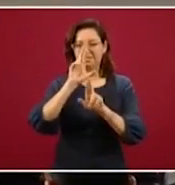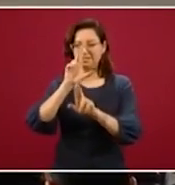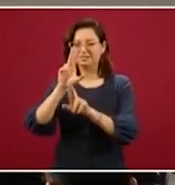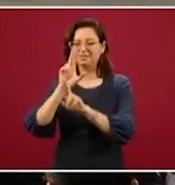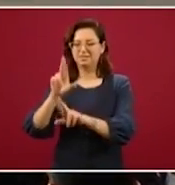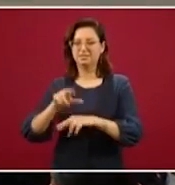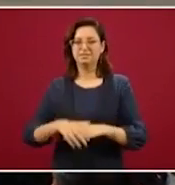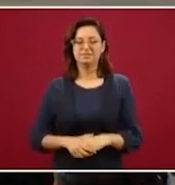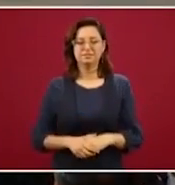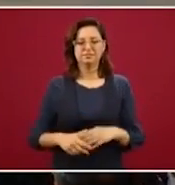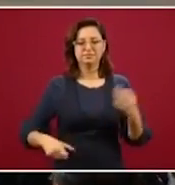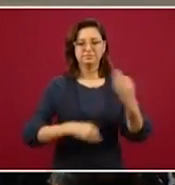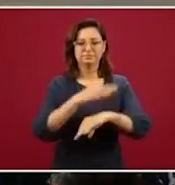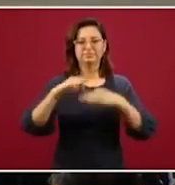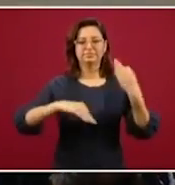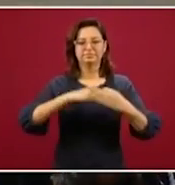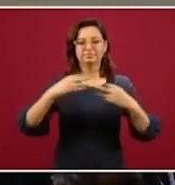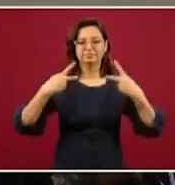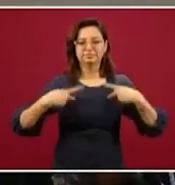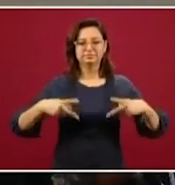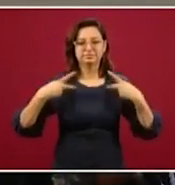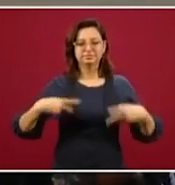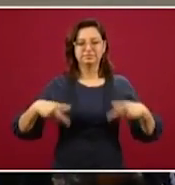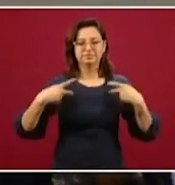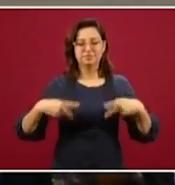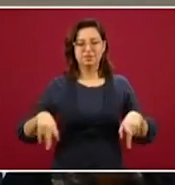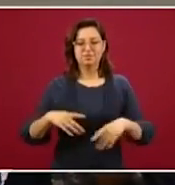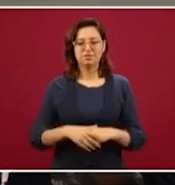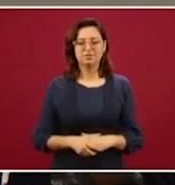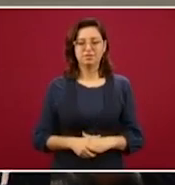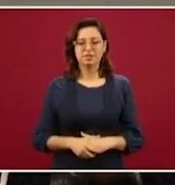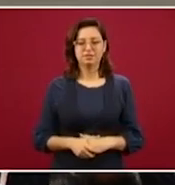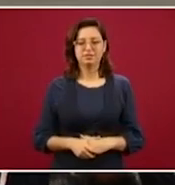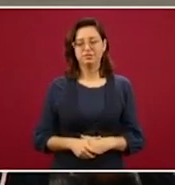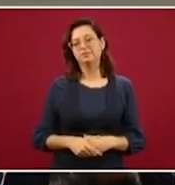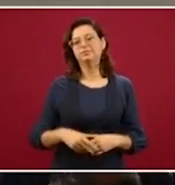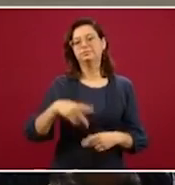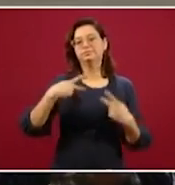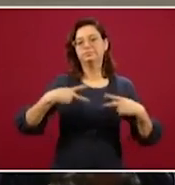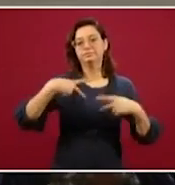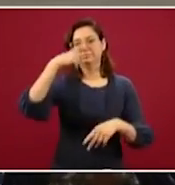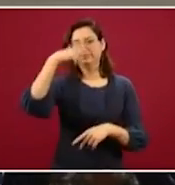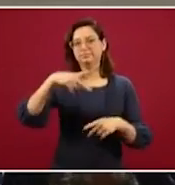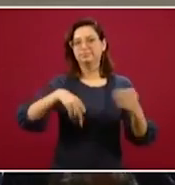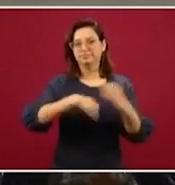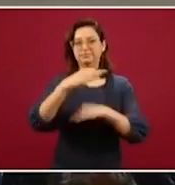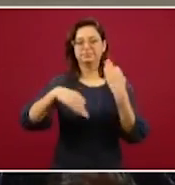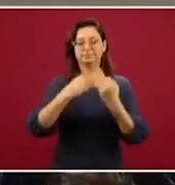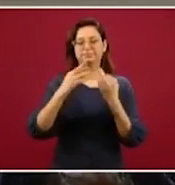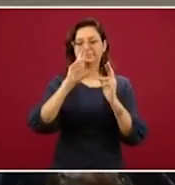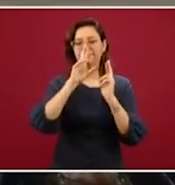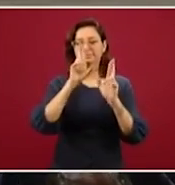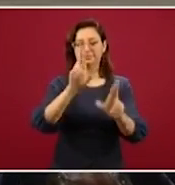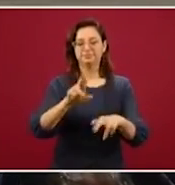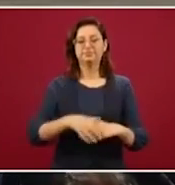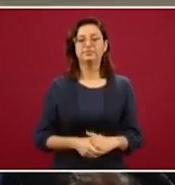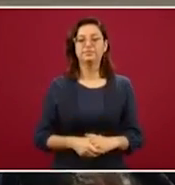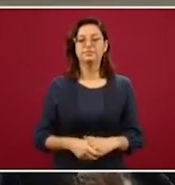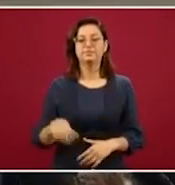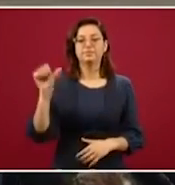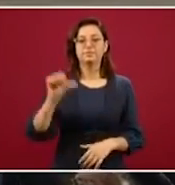la gente, respeto a los mexicanos. Muy bien, hoy vamos a informar